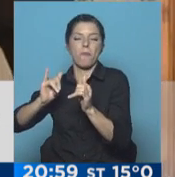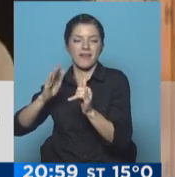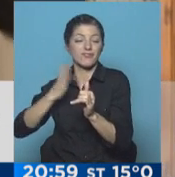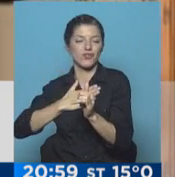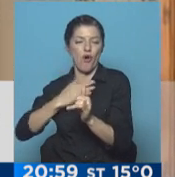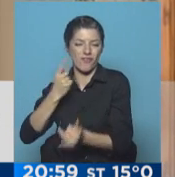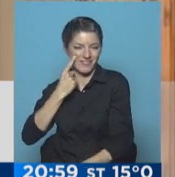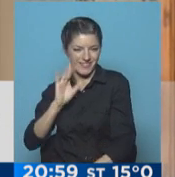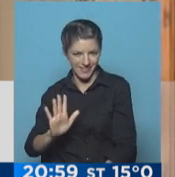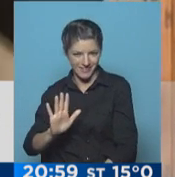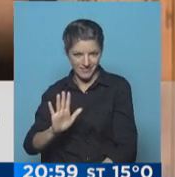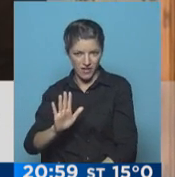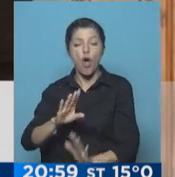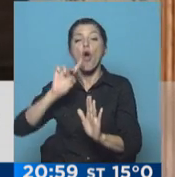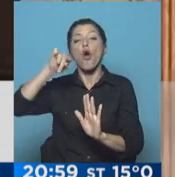joven que él.